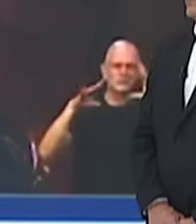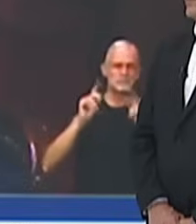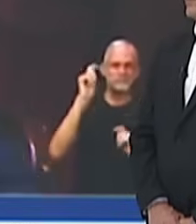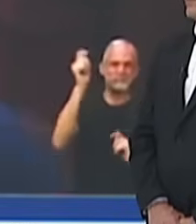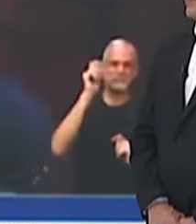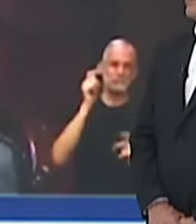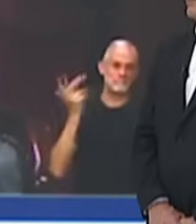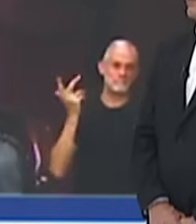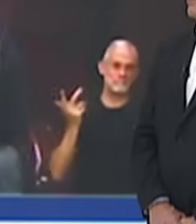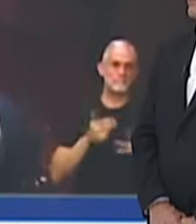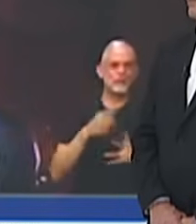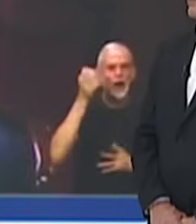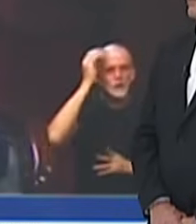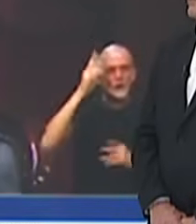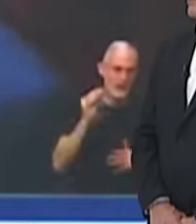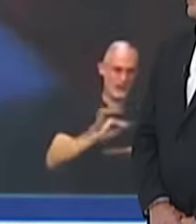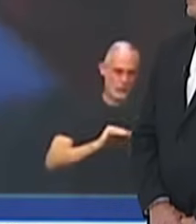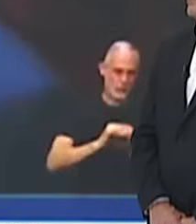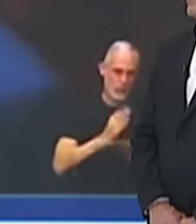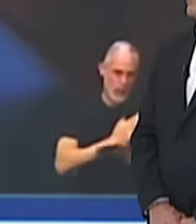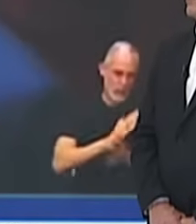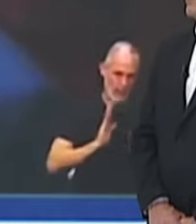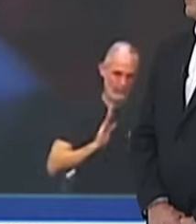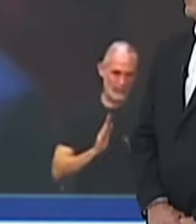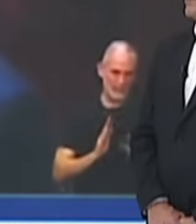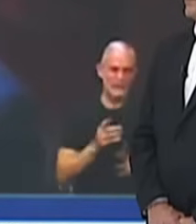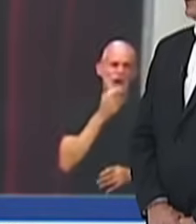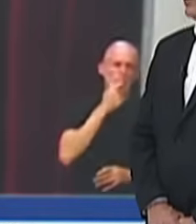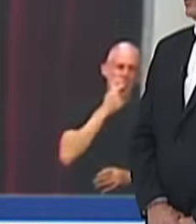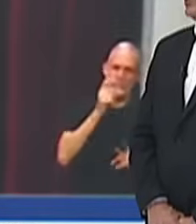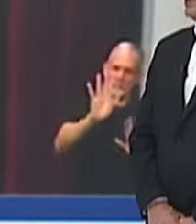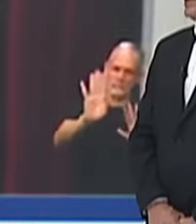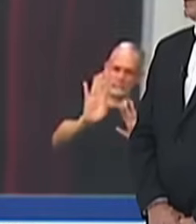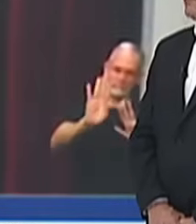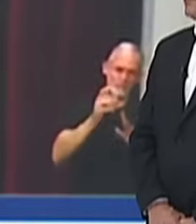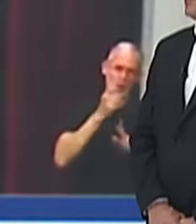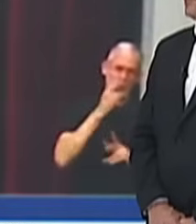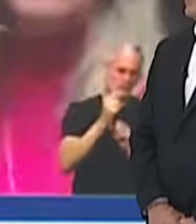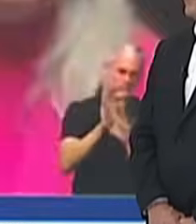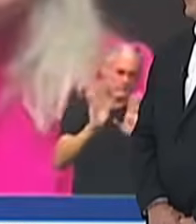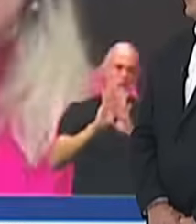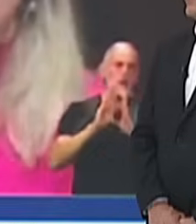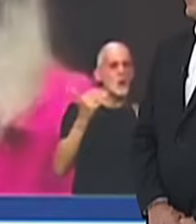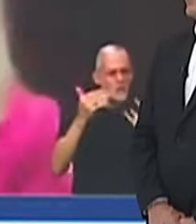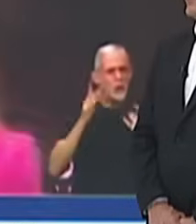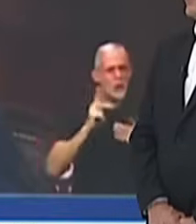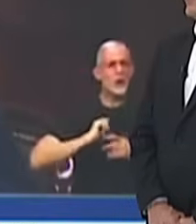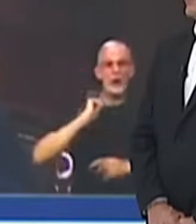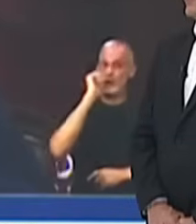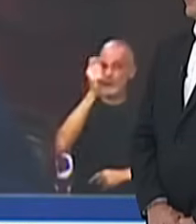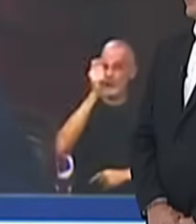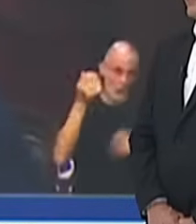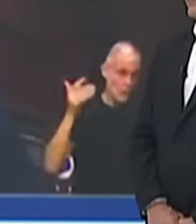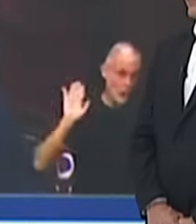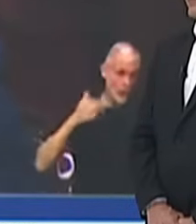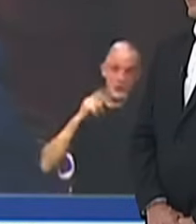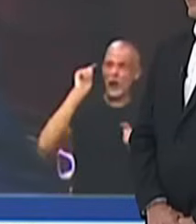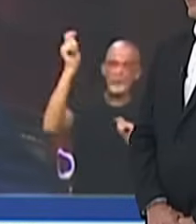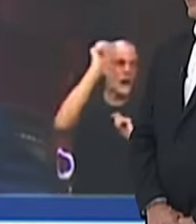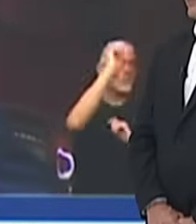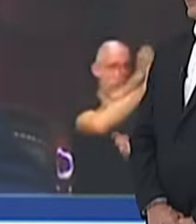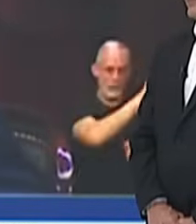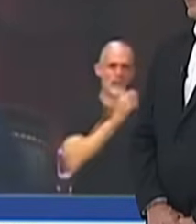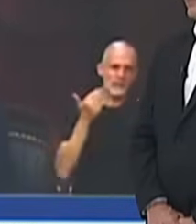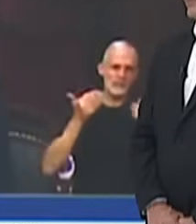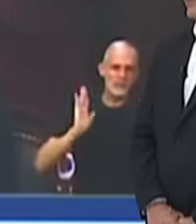Y tienen su nombre, tienen una cosa que anda con una tarjeta roja y una tarjeta amarilla. Y sacó una de las tantas curiosidades